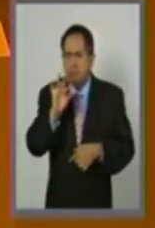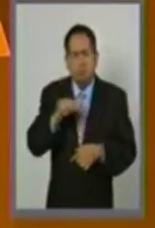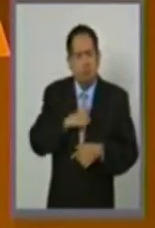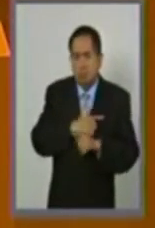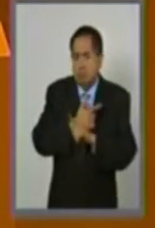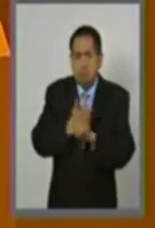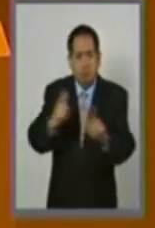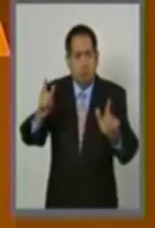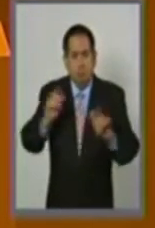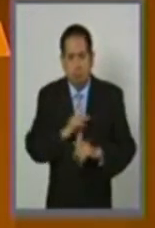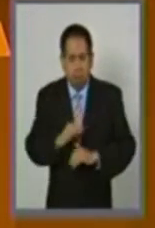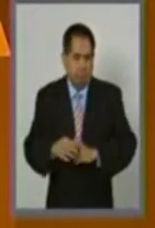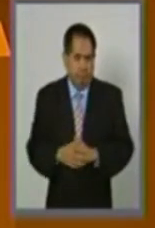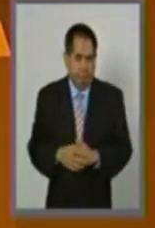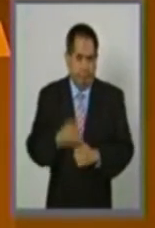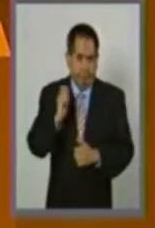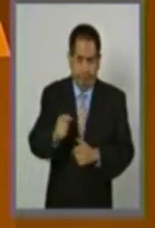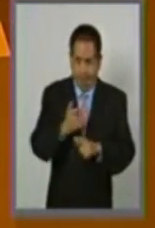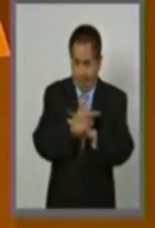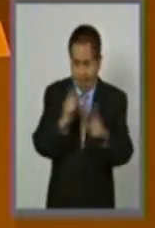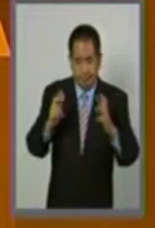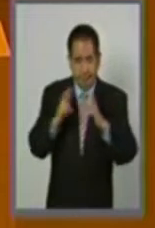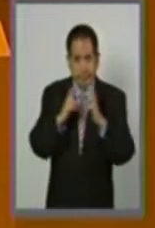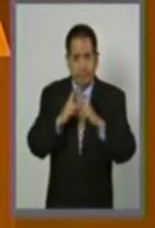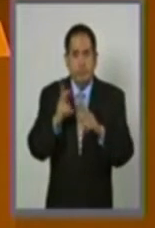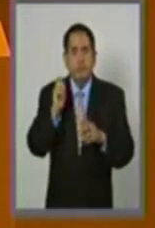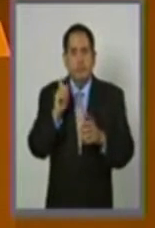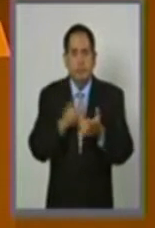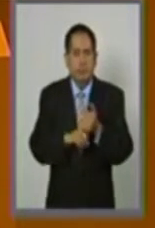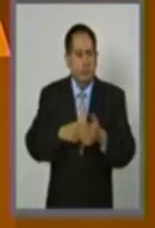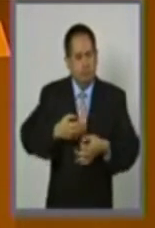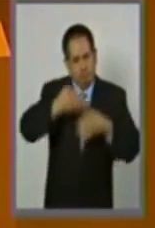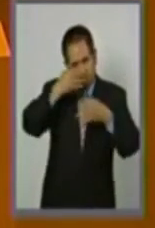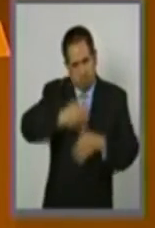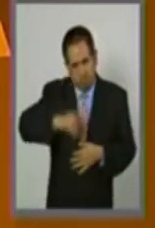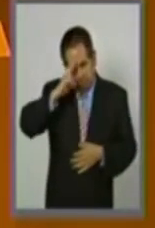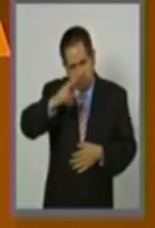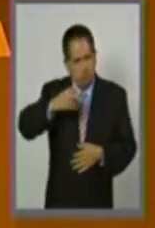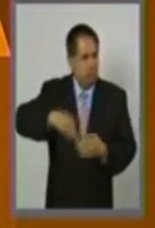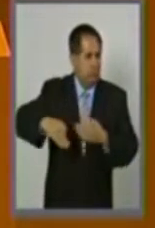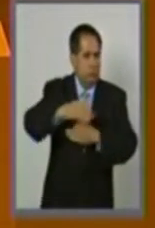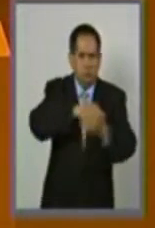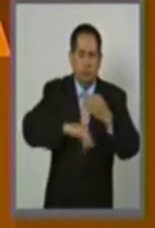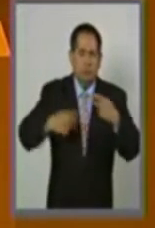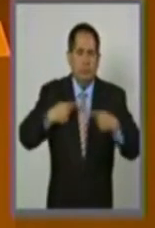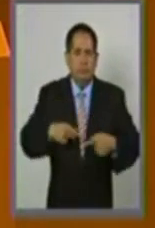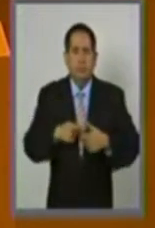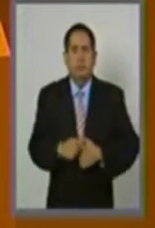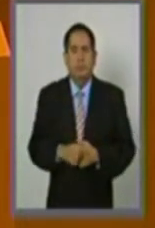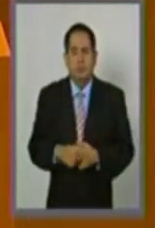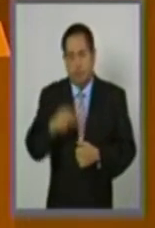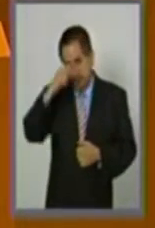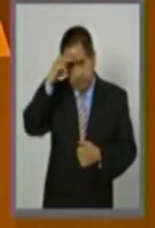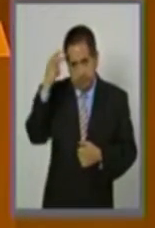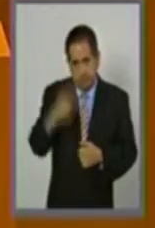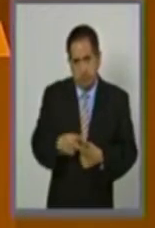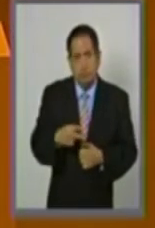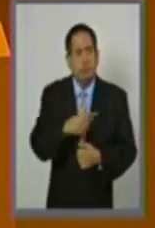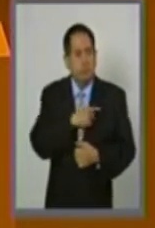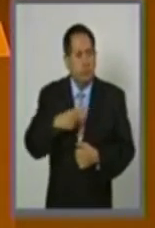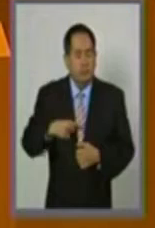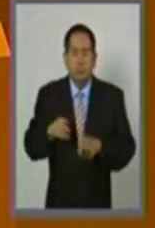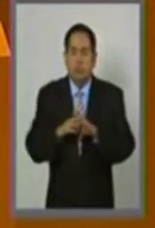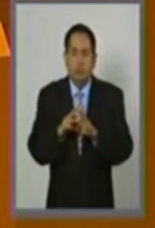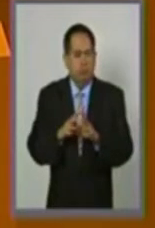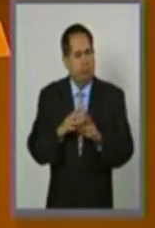ello, advertimos que la libertad de religión forma parte de la dignidad humana de una persona. En México se debe fomentar